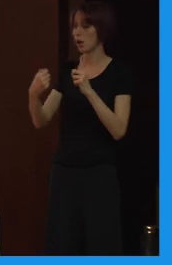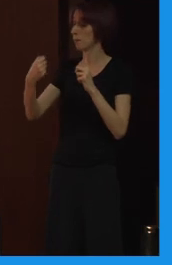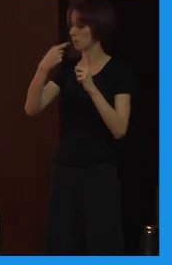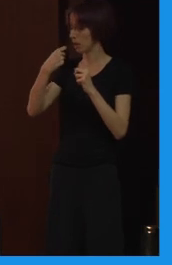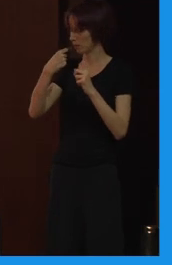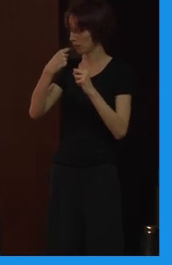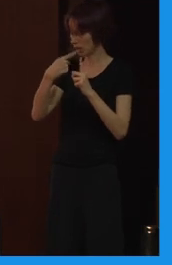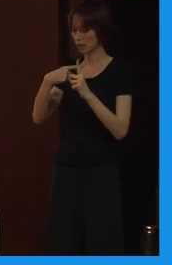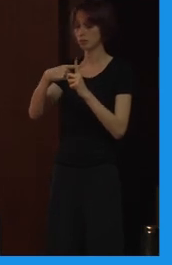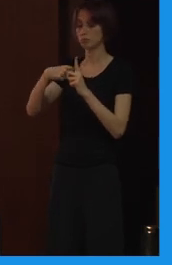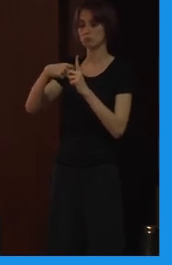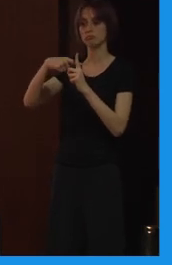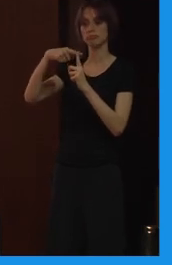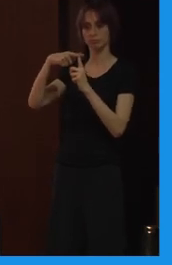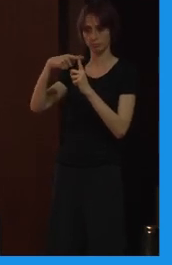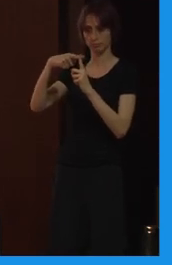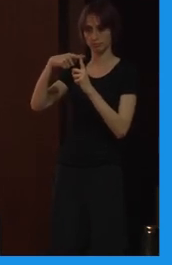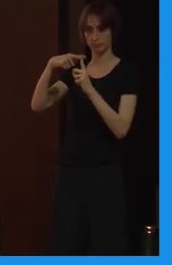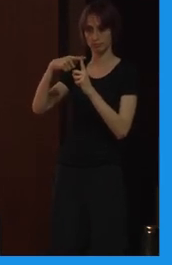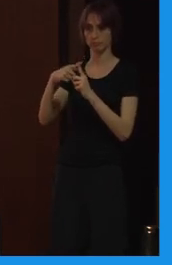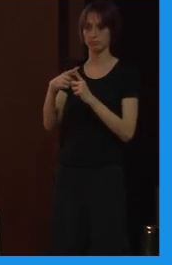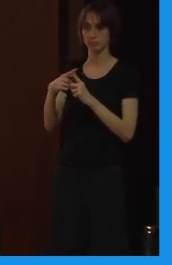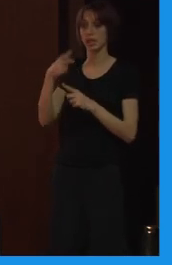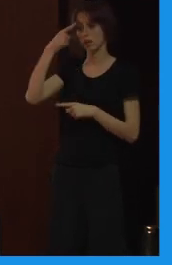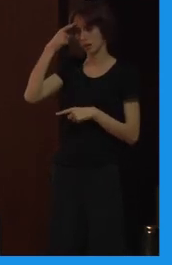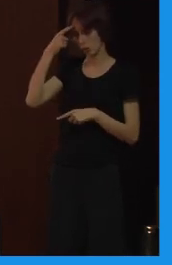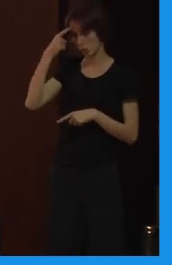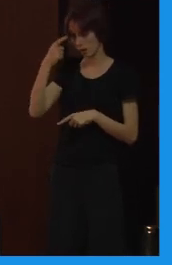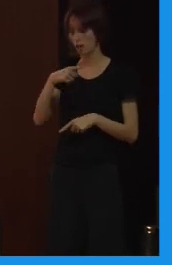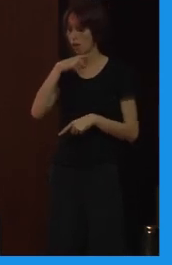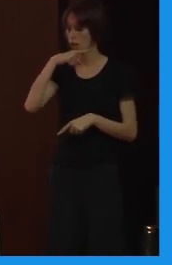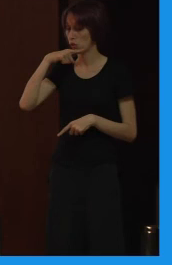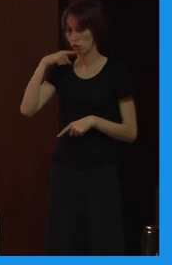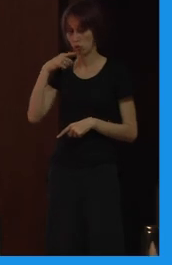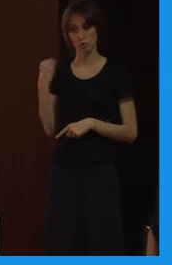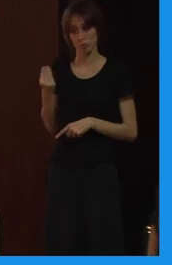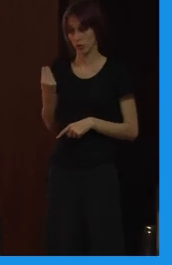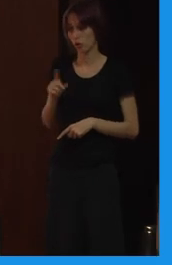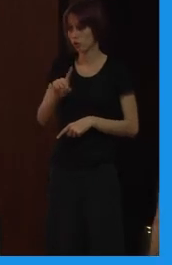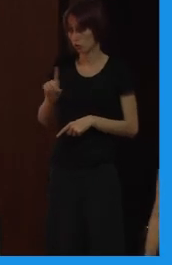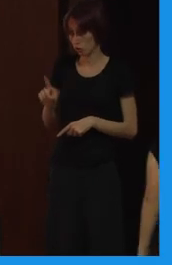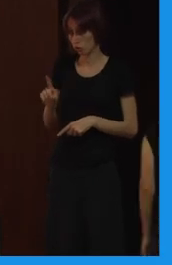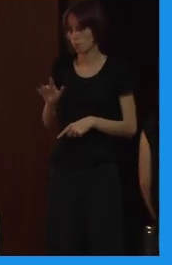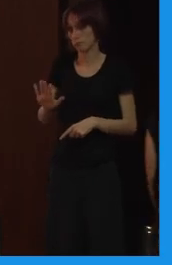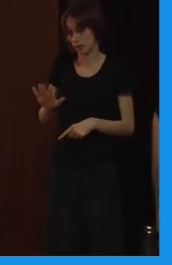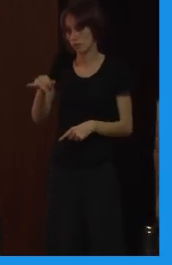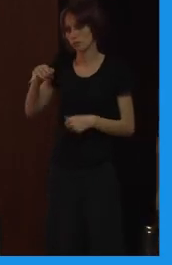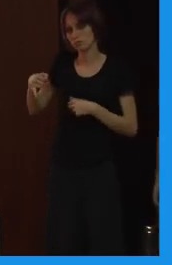mejorará algo la fatiga, pero no el dolor. Y como último, las conclusiones.